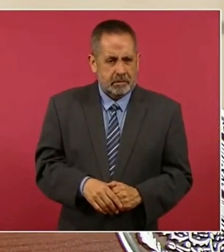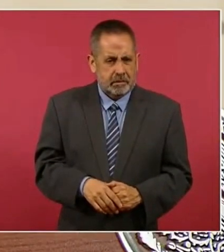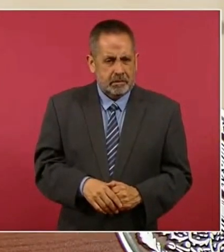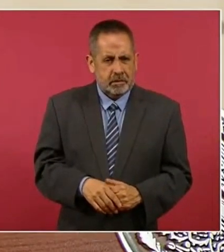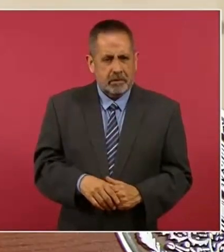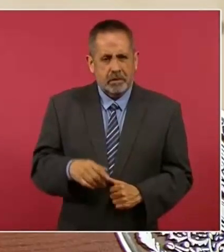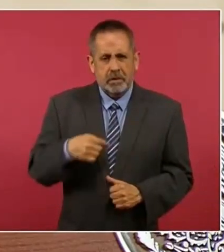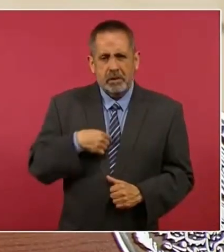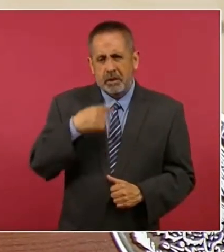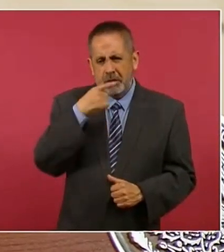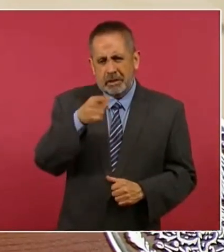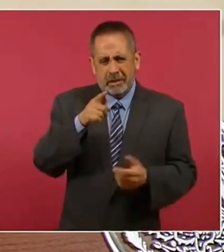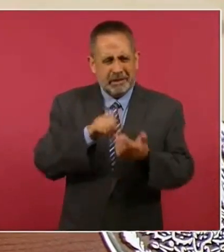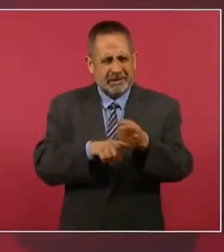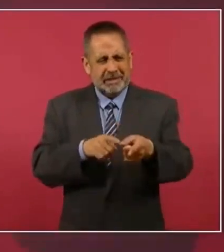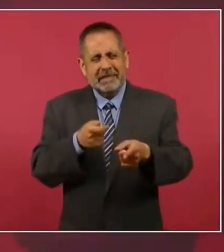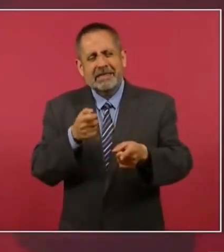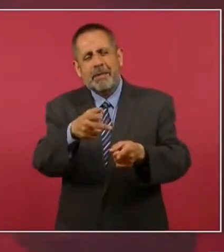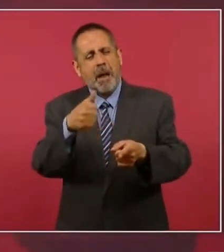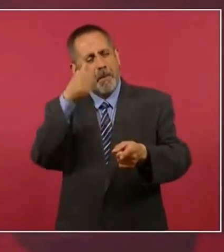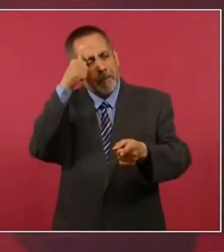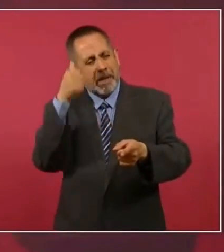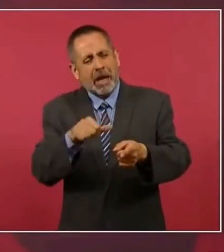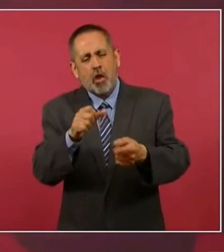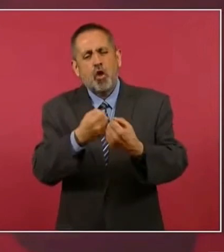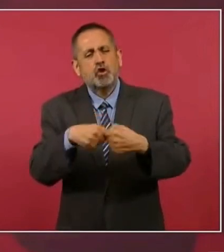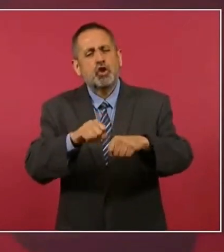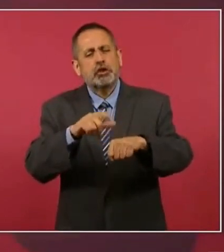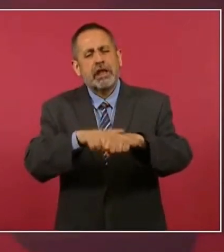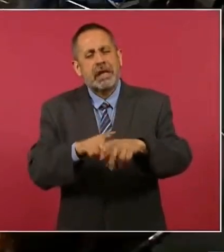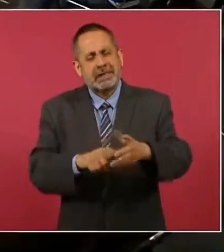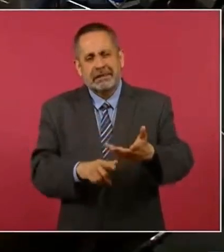Diría que es hasta pecado social.